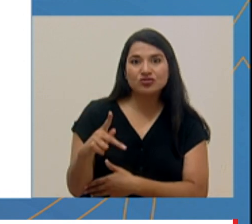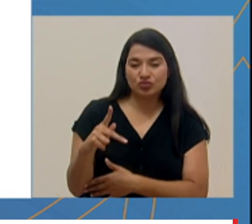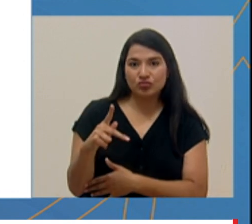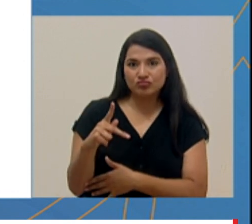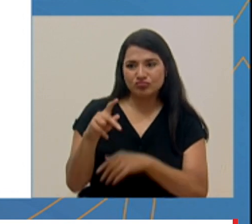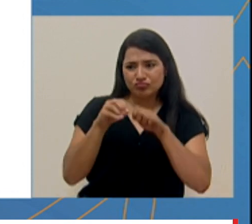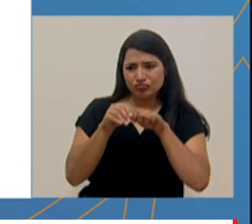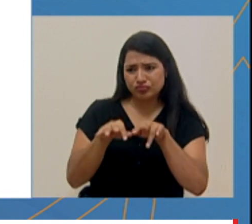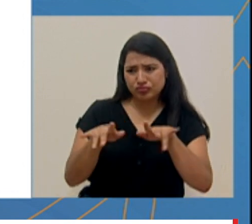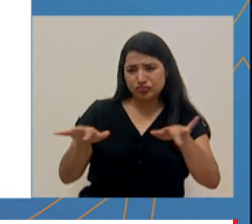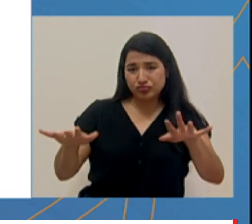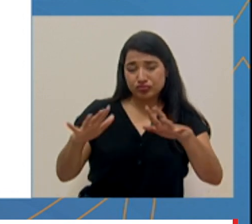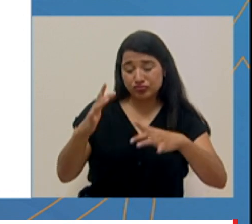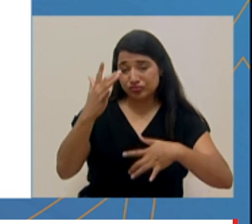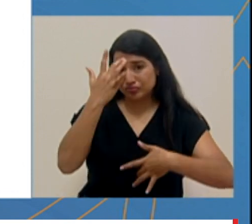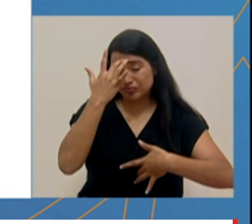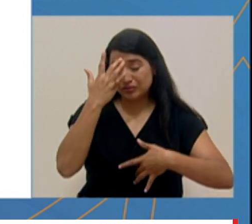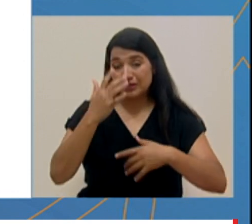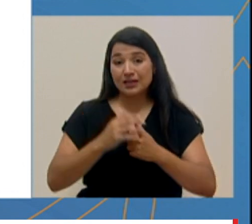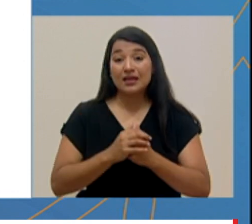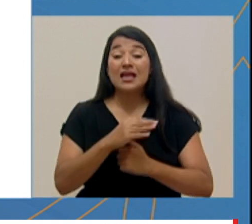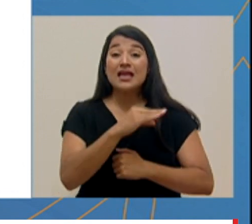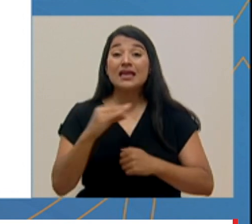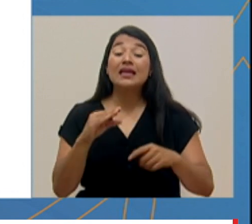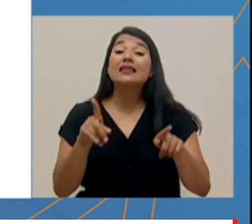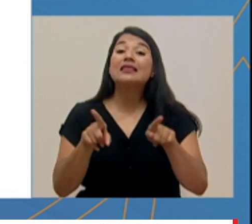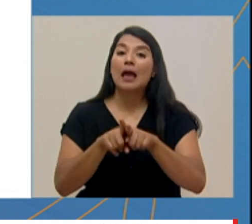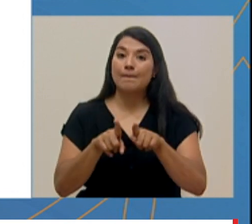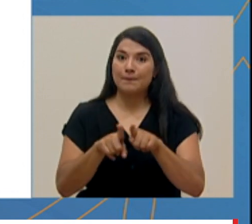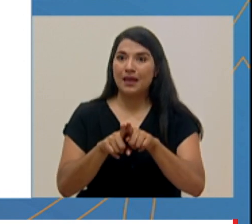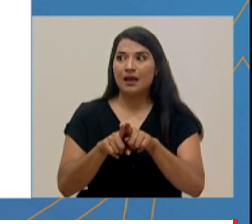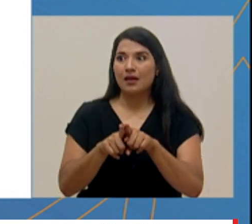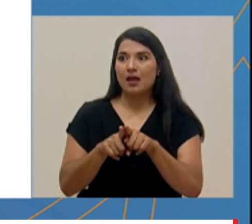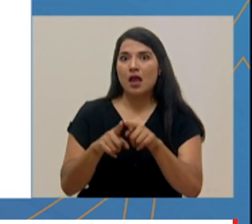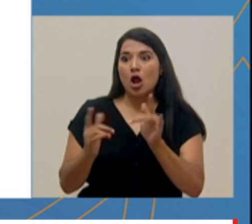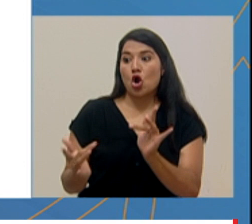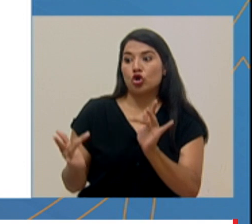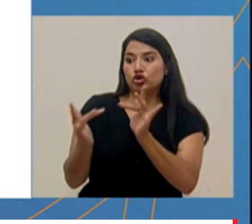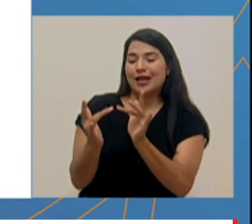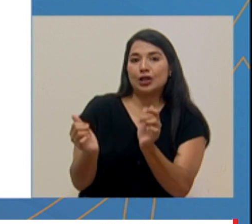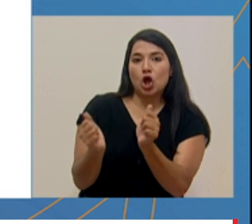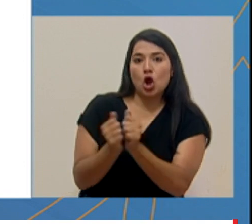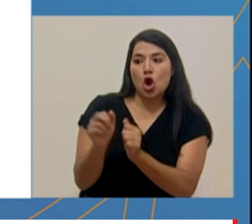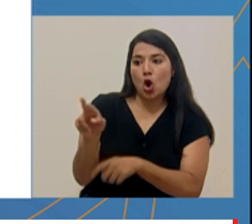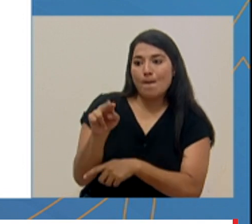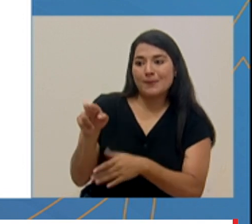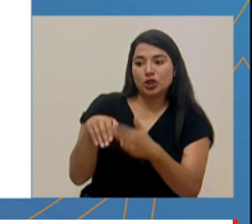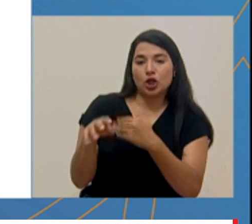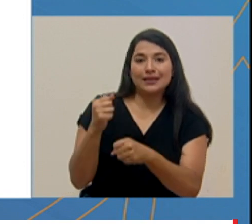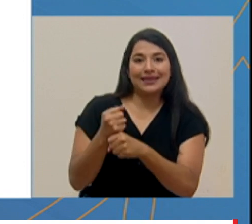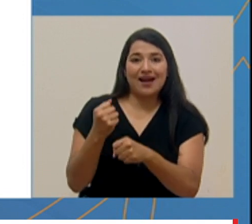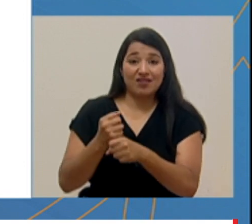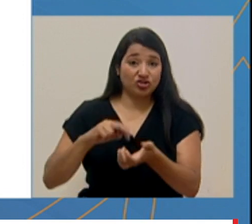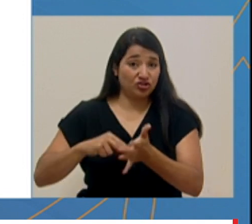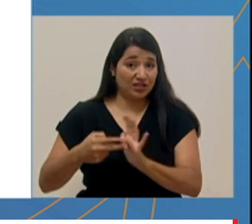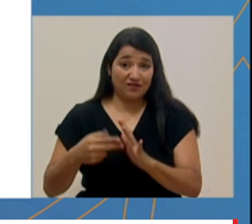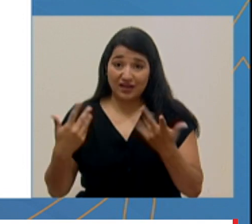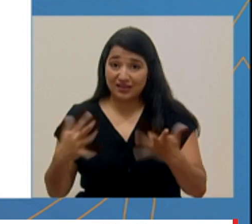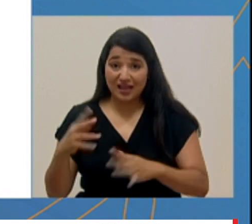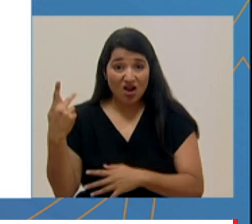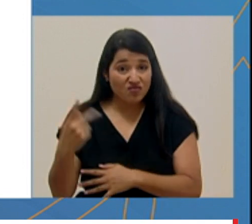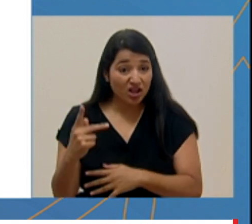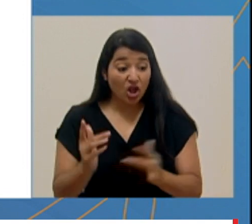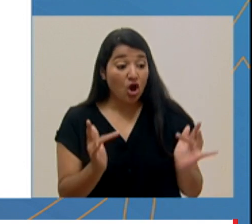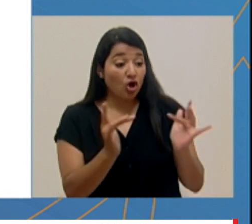y contacto con nuestros colegas en el trabajo ya se vuelve de riesgo, contacto con personas